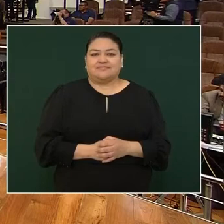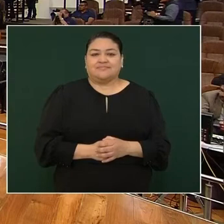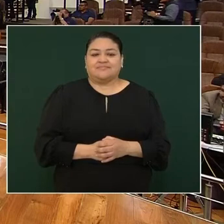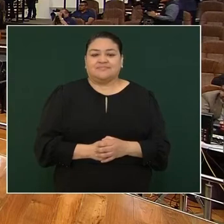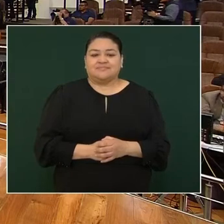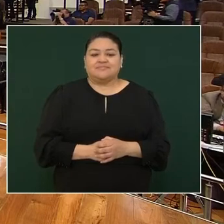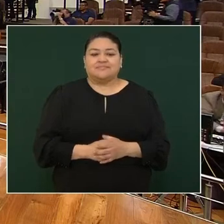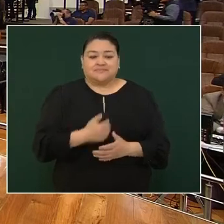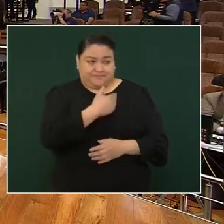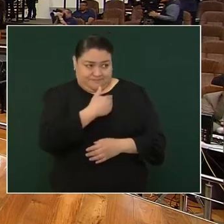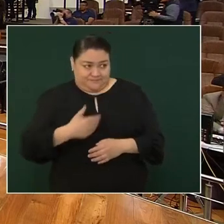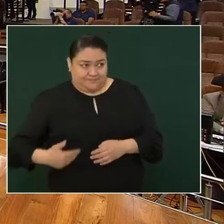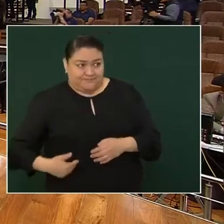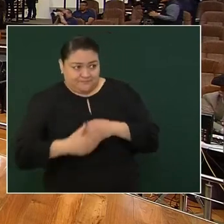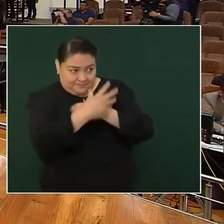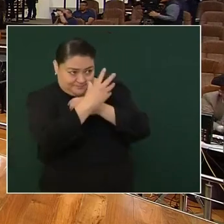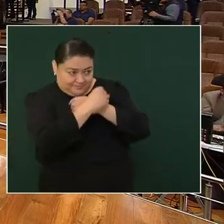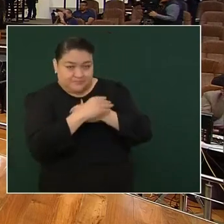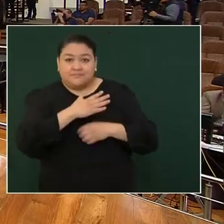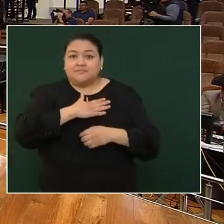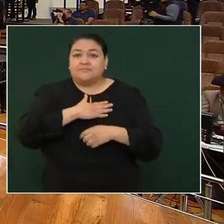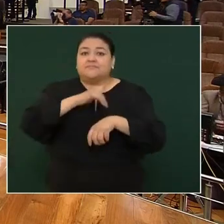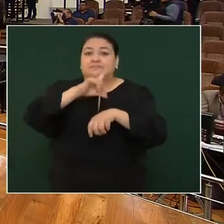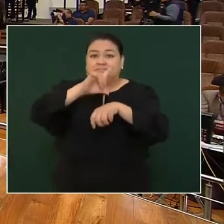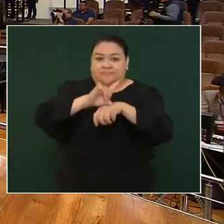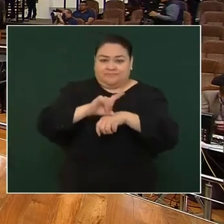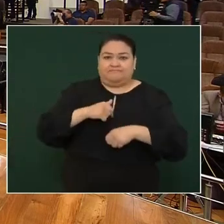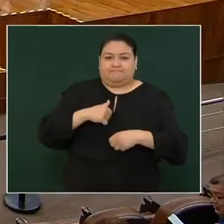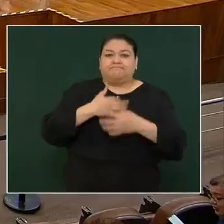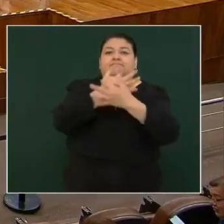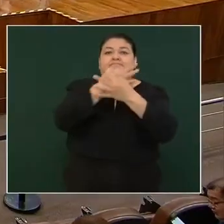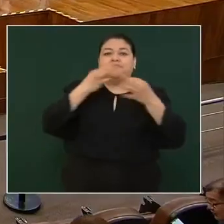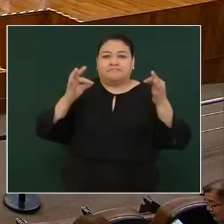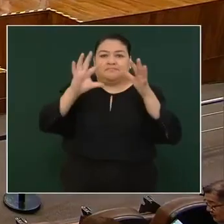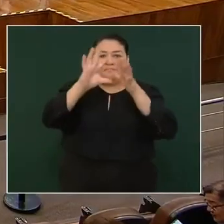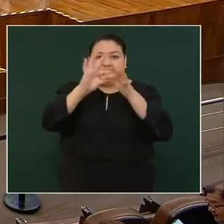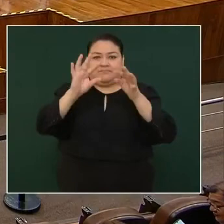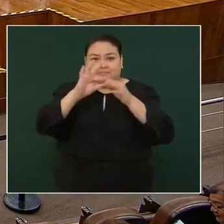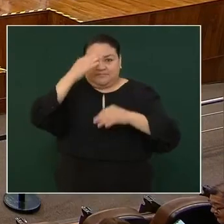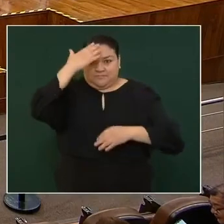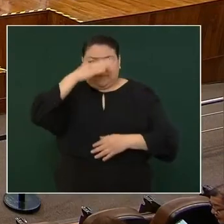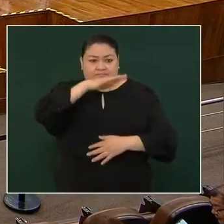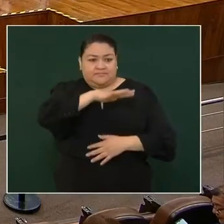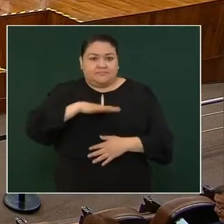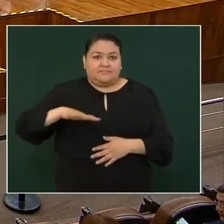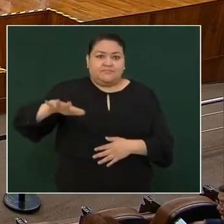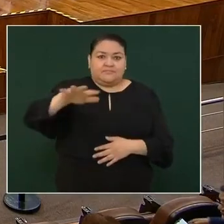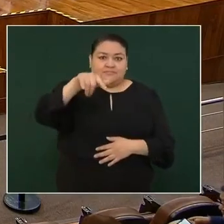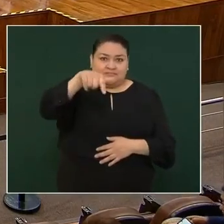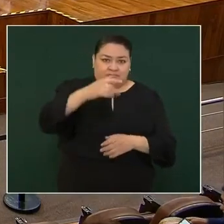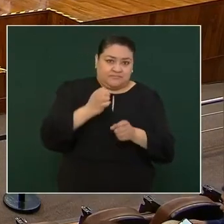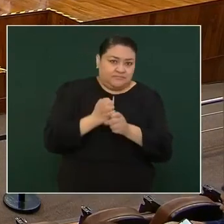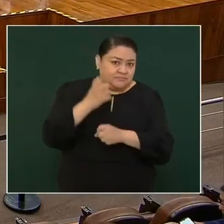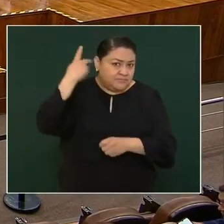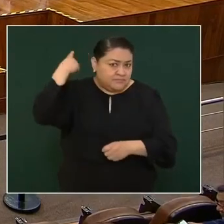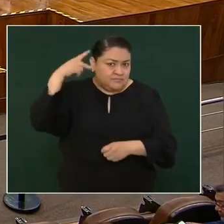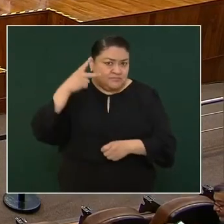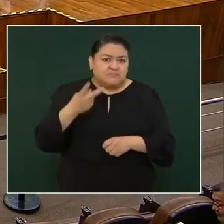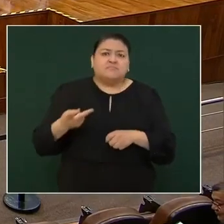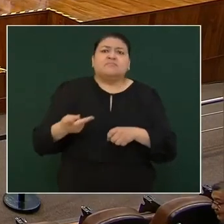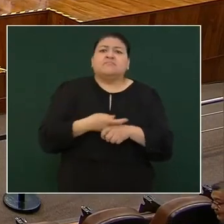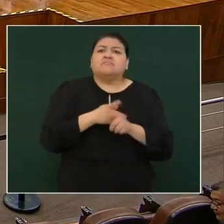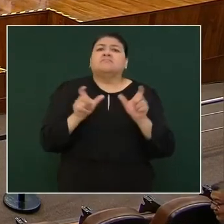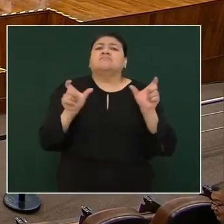Permiso, señor presidente. Buenos días. Vamos a informar sobre la situación de seguridad pública en el estado de Puebla.